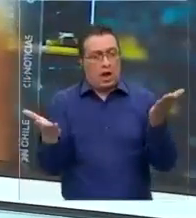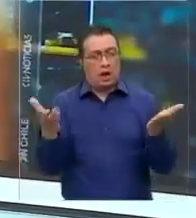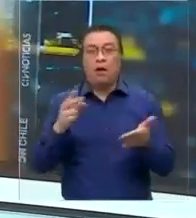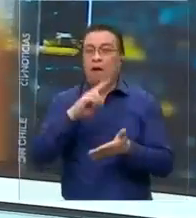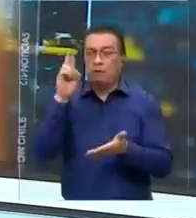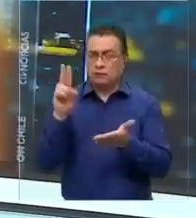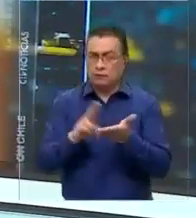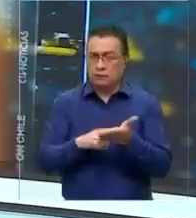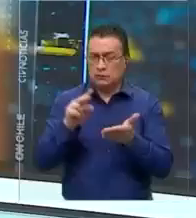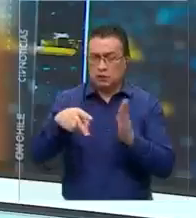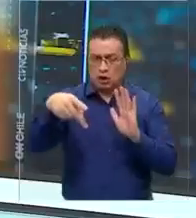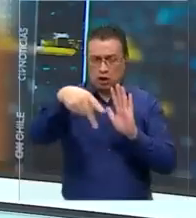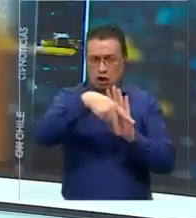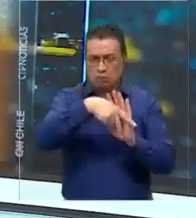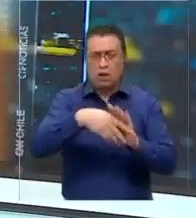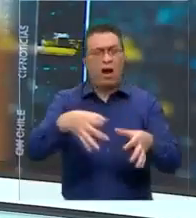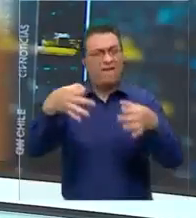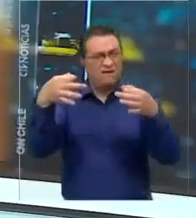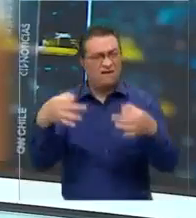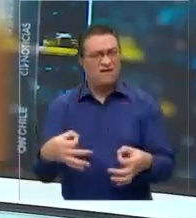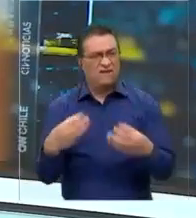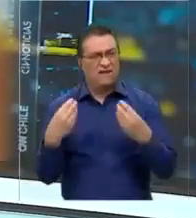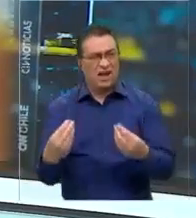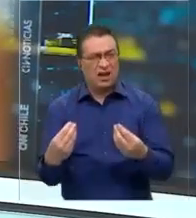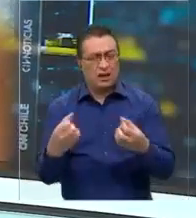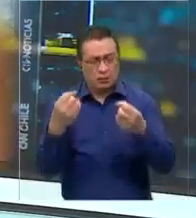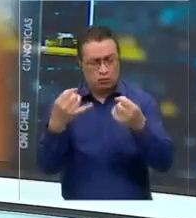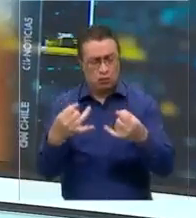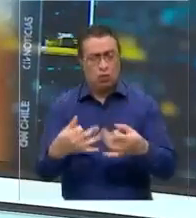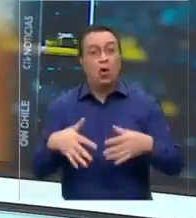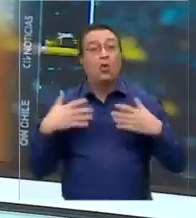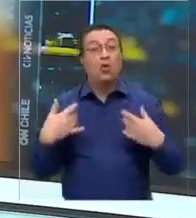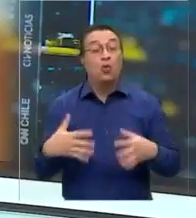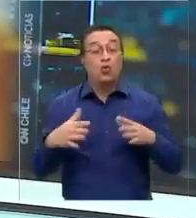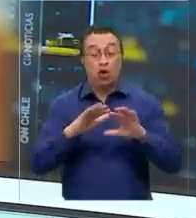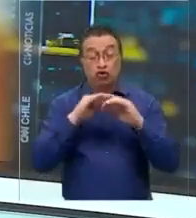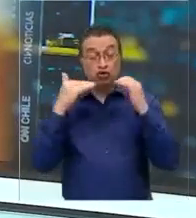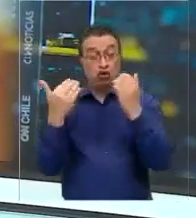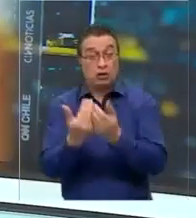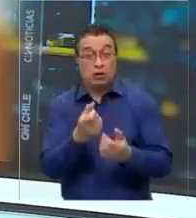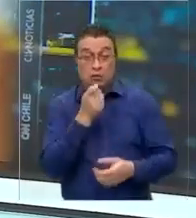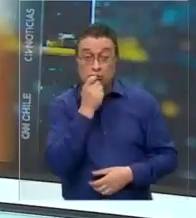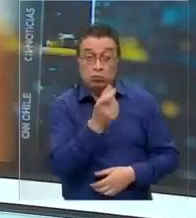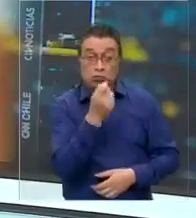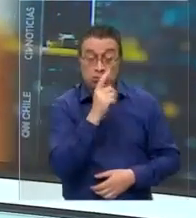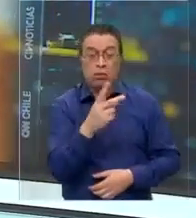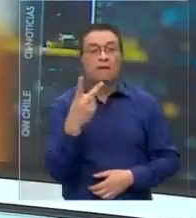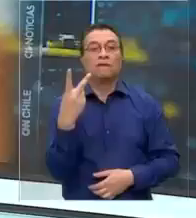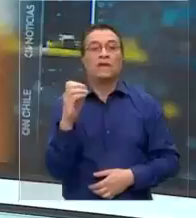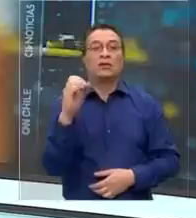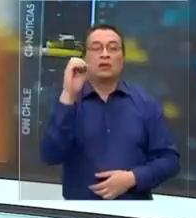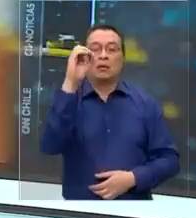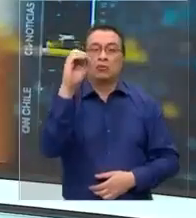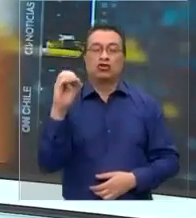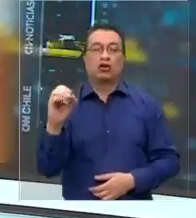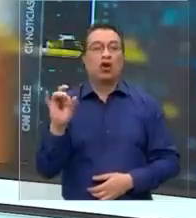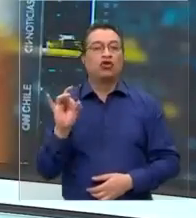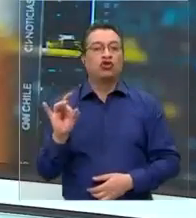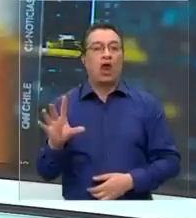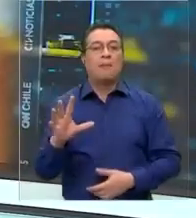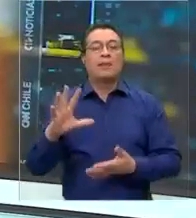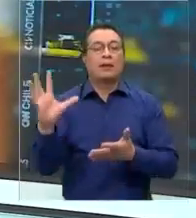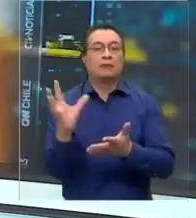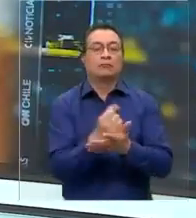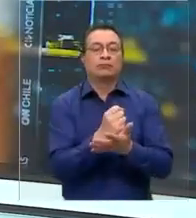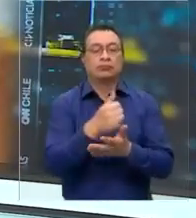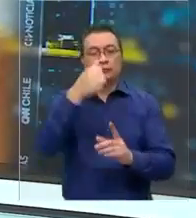esta normativa es eficiente? Esta cifra es muy decidora. Del total de denuncias, solo el 20% ha llegado a